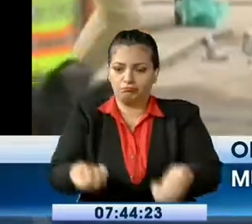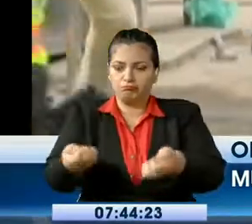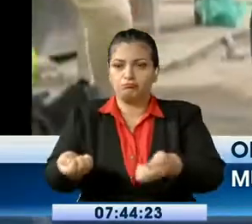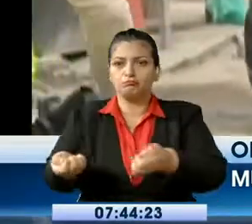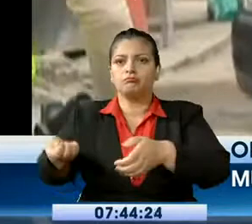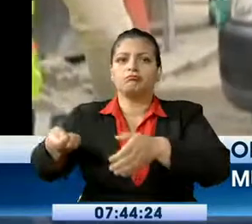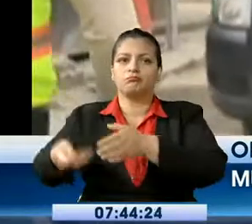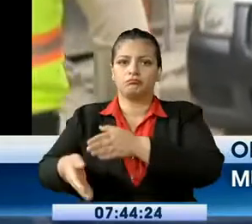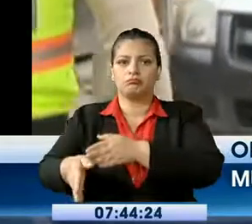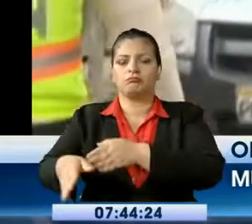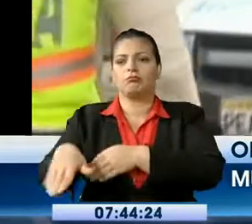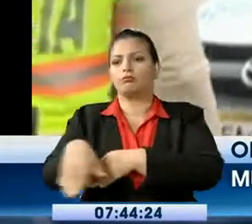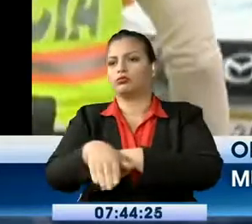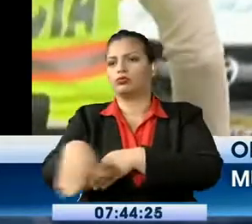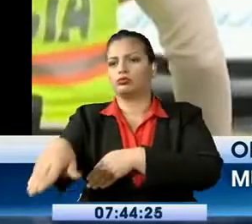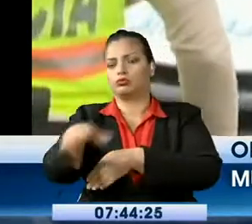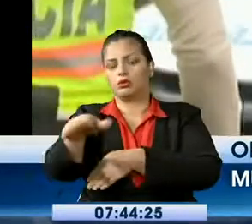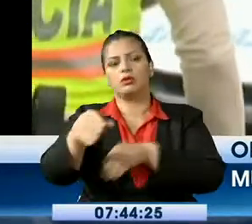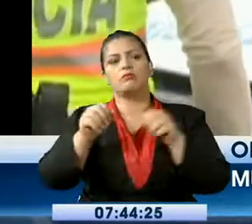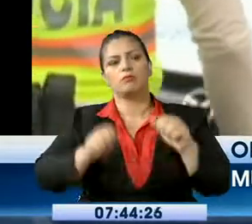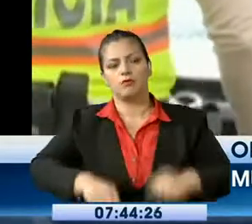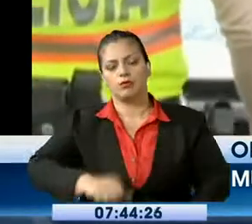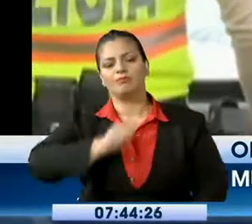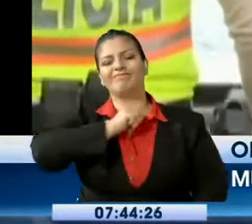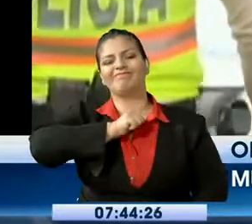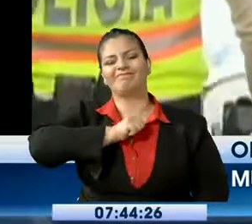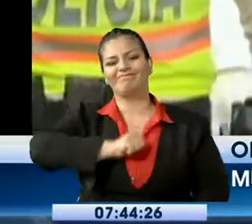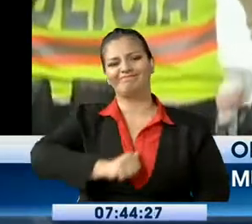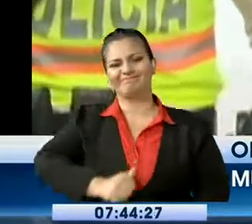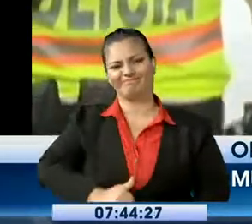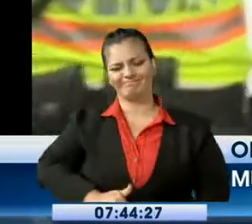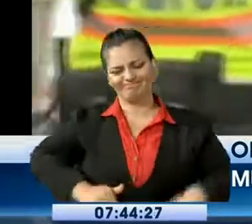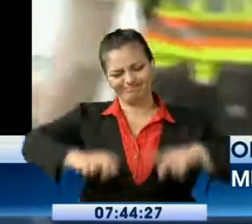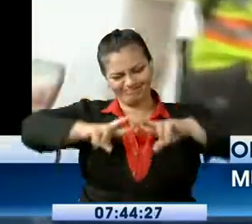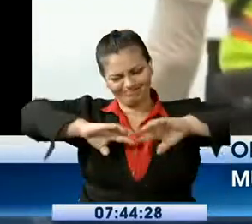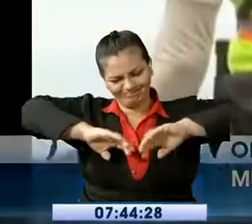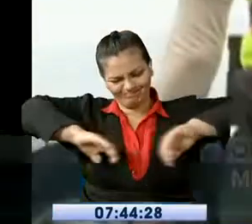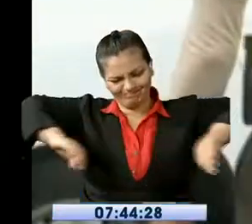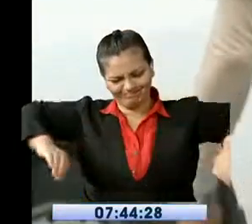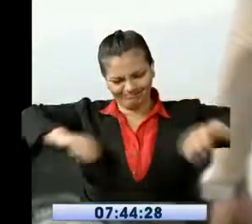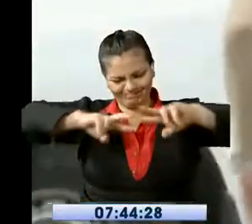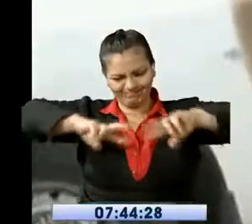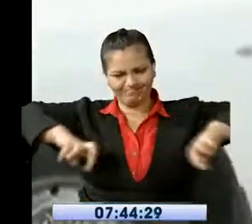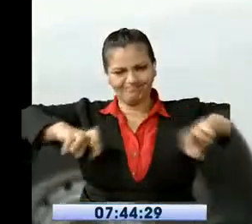ley que revele las verdaderas causas del deceso, informó Adriana Rojas.